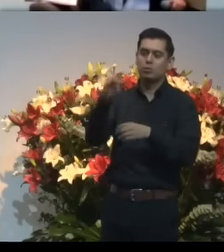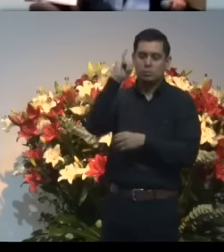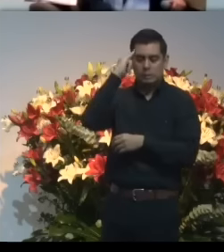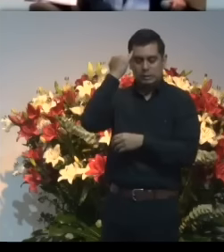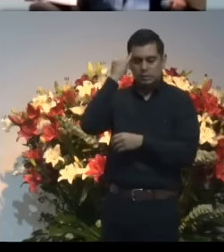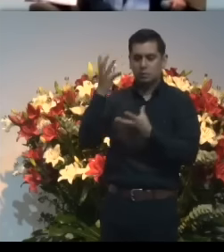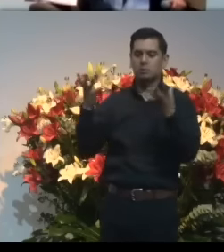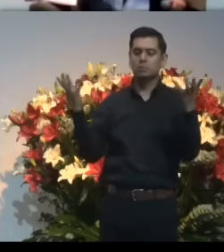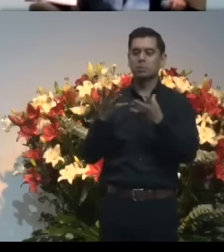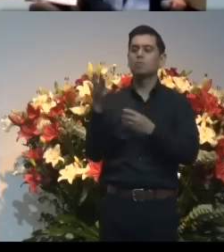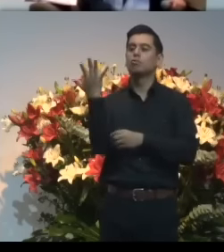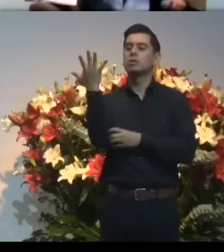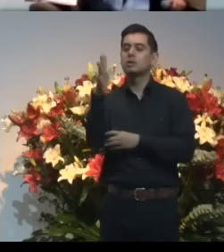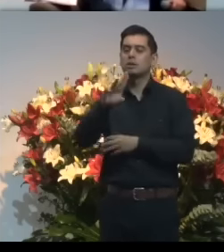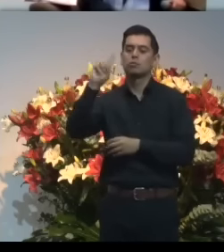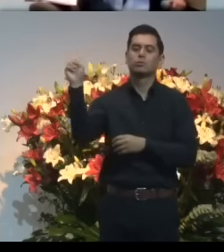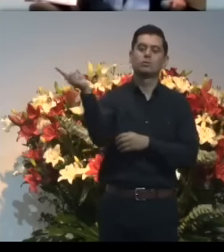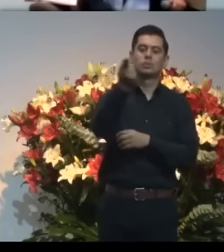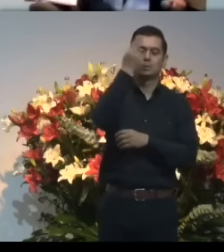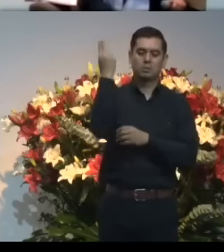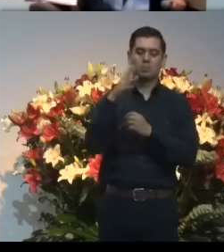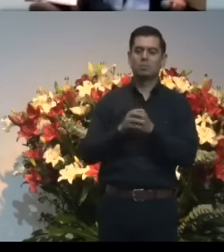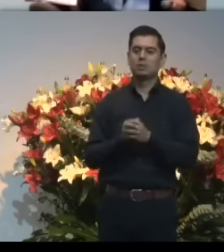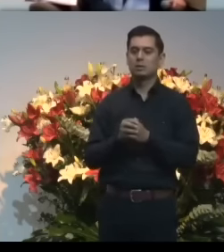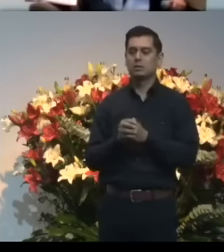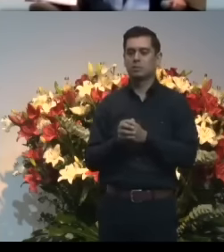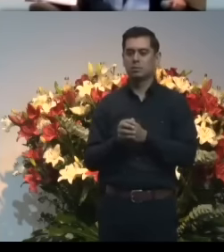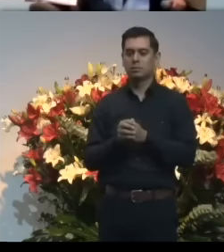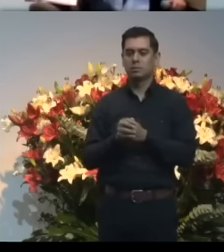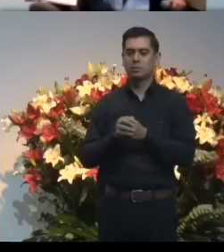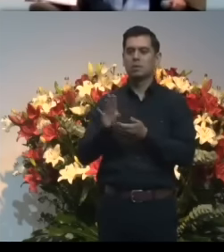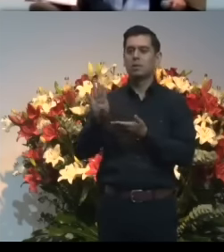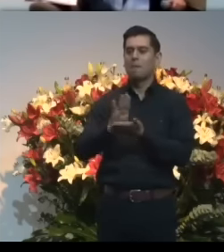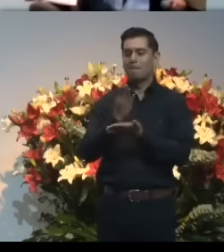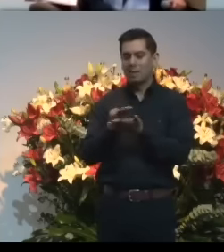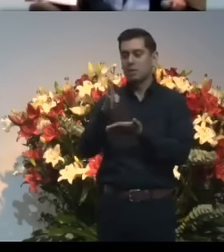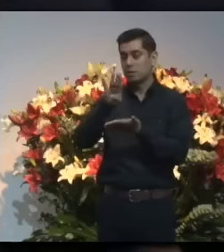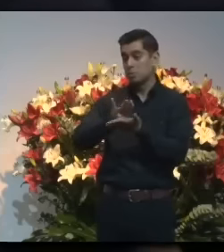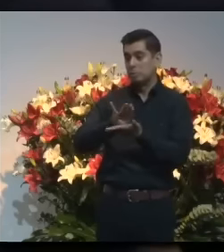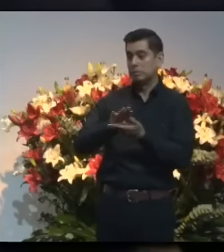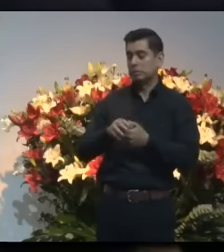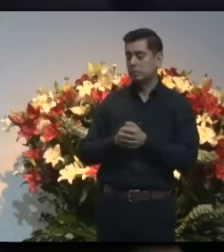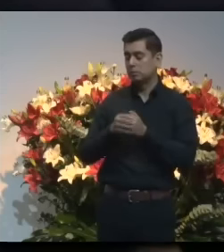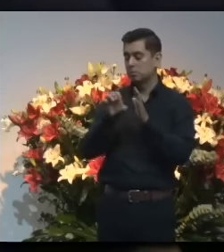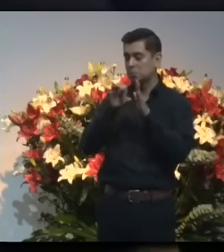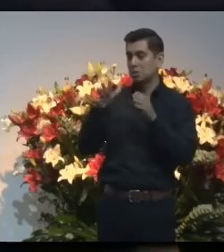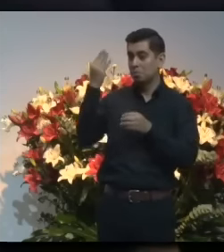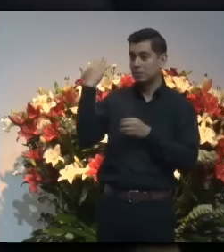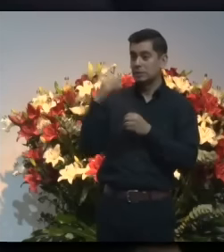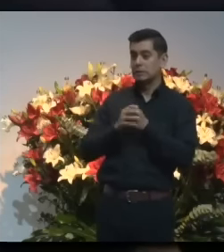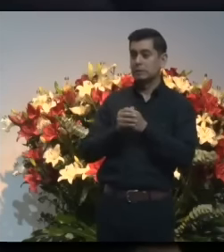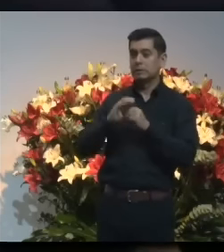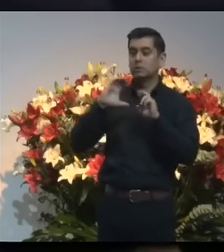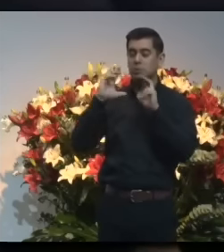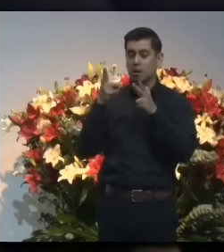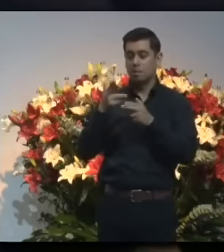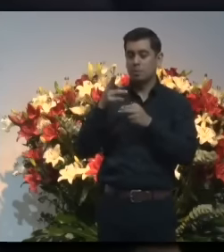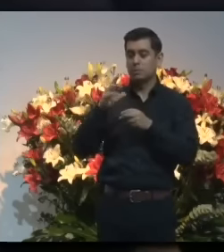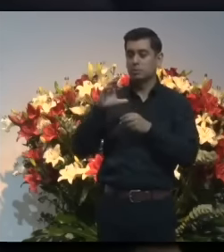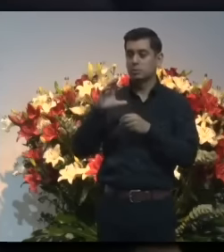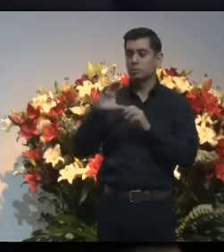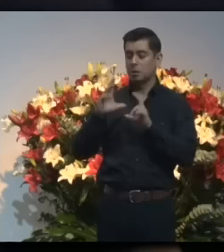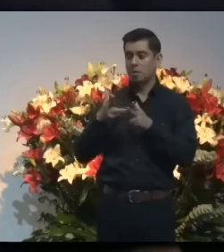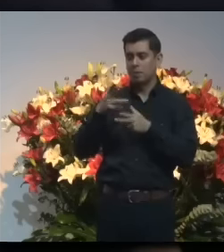interculturales bilingües. Por ejemplo, en Chiapas, en el año 2000, Nunca un joven indígena había egresado de la carrera